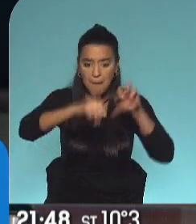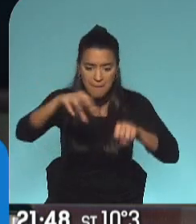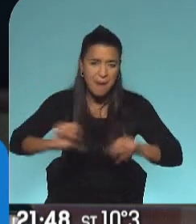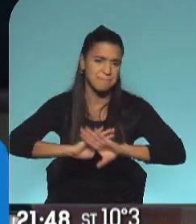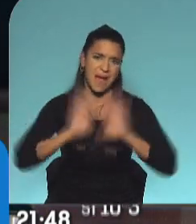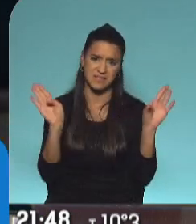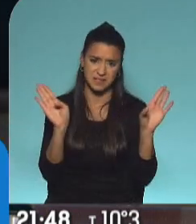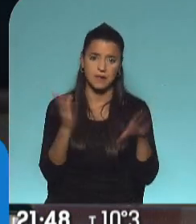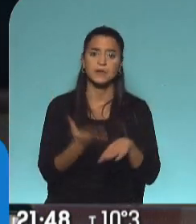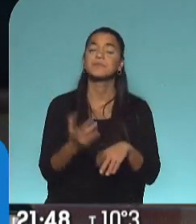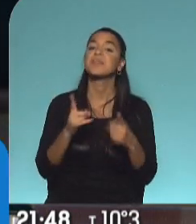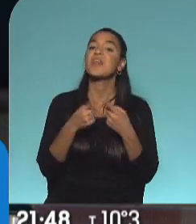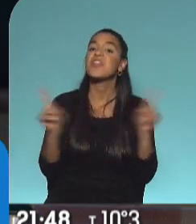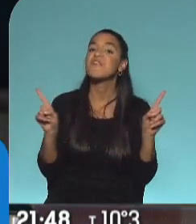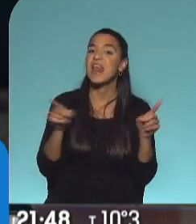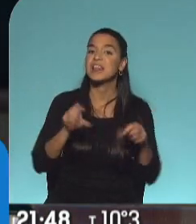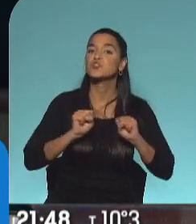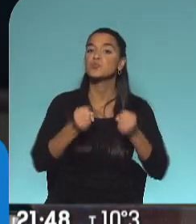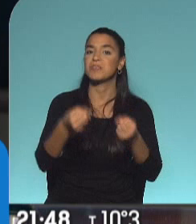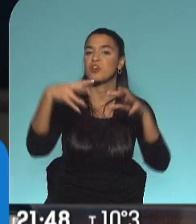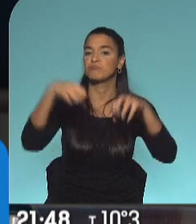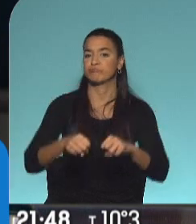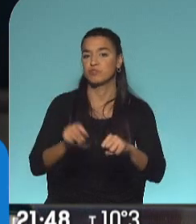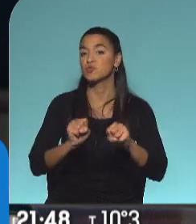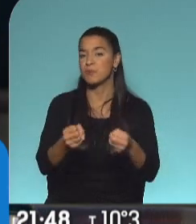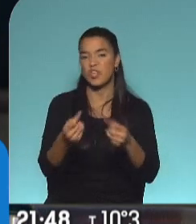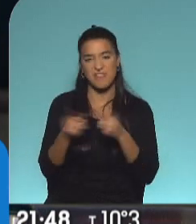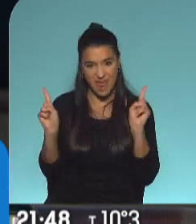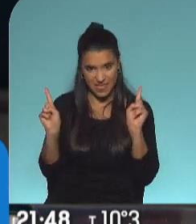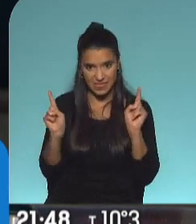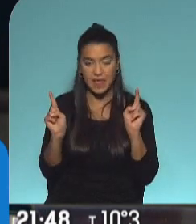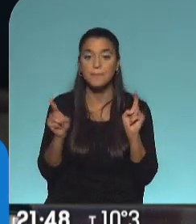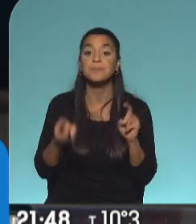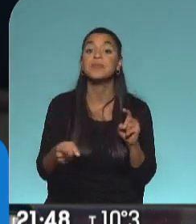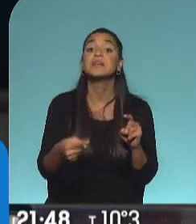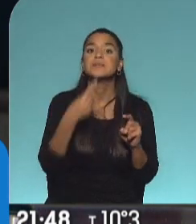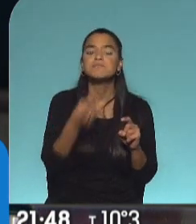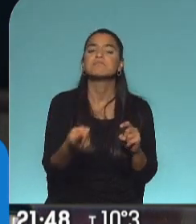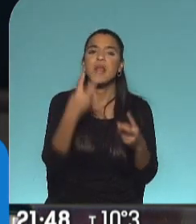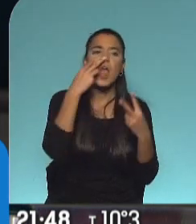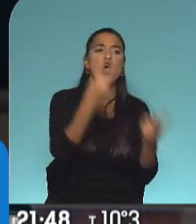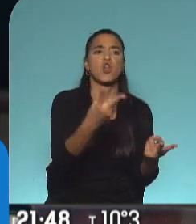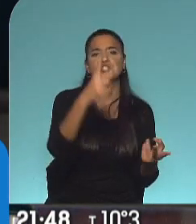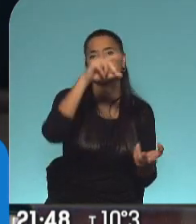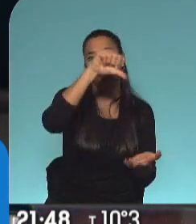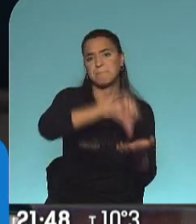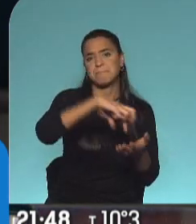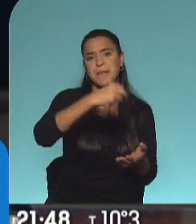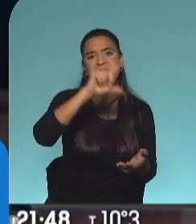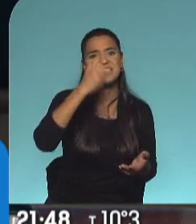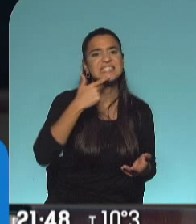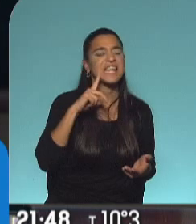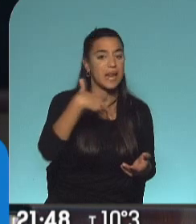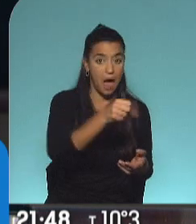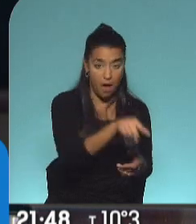que como te decía es diferente a la suspensión de la ocupación, y por otro lado cuando reconociera al Estado palestino. Es por eso que